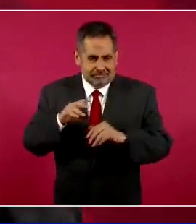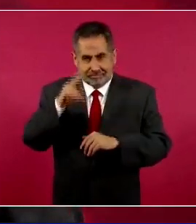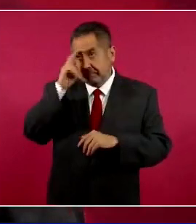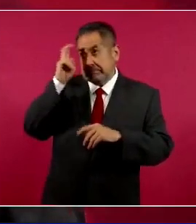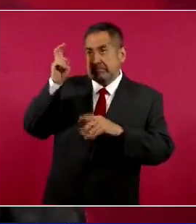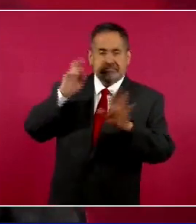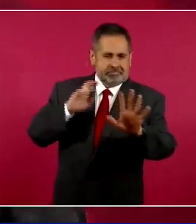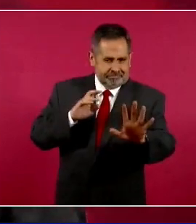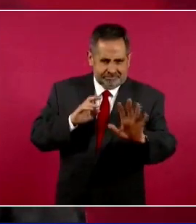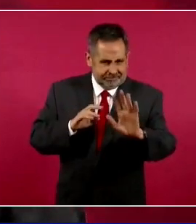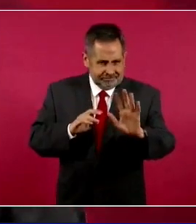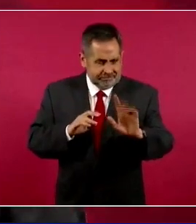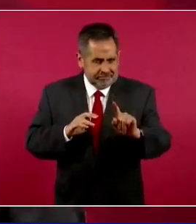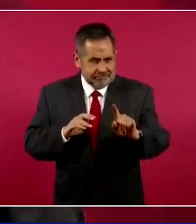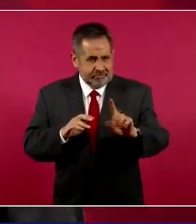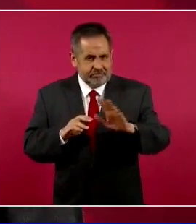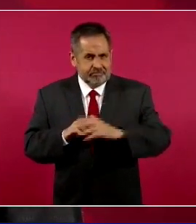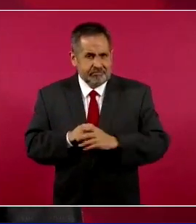No,